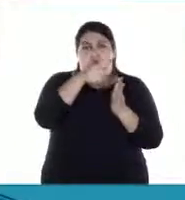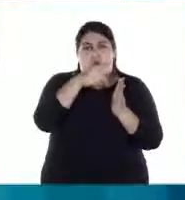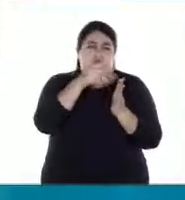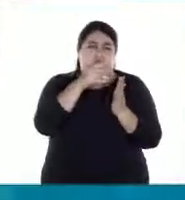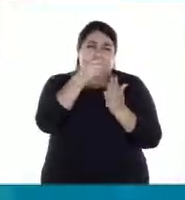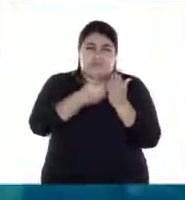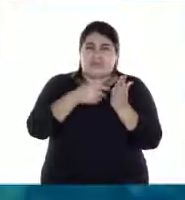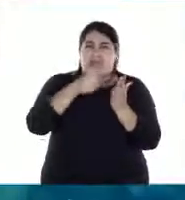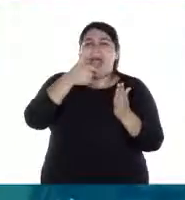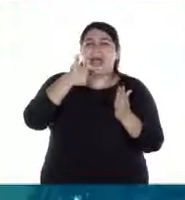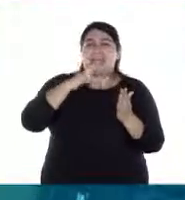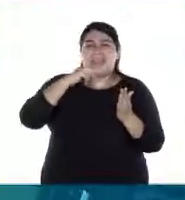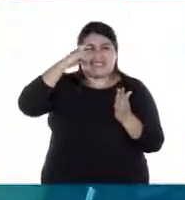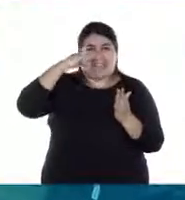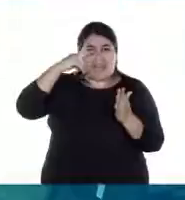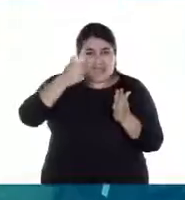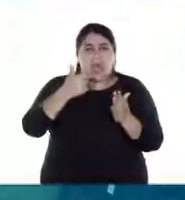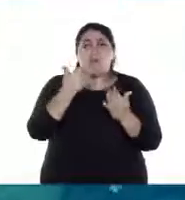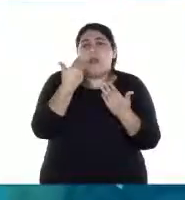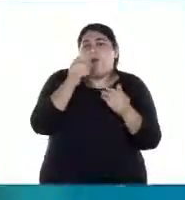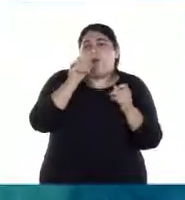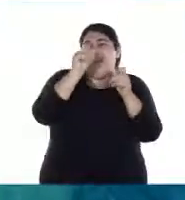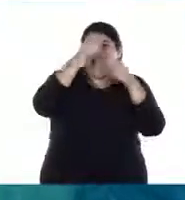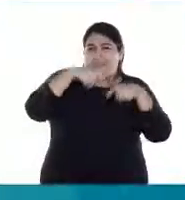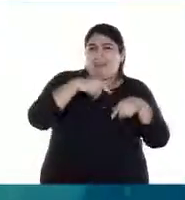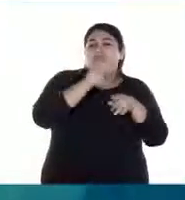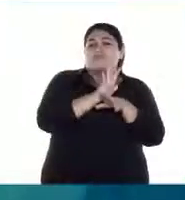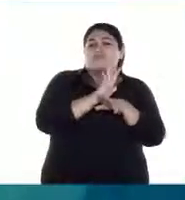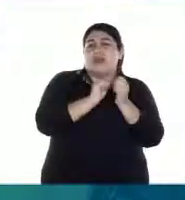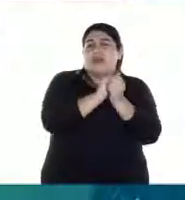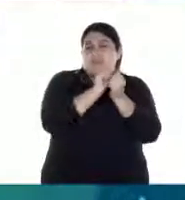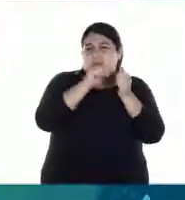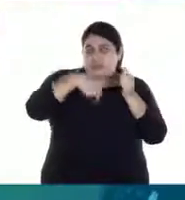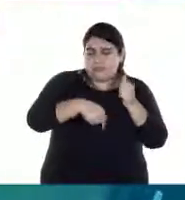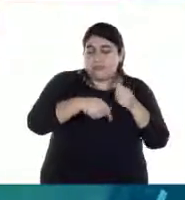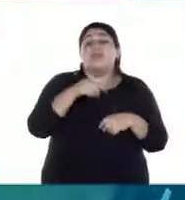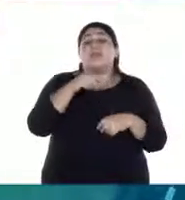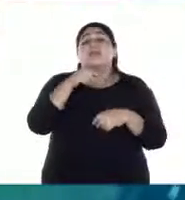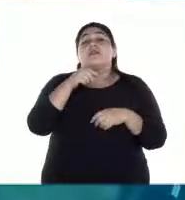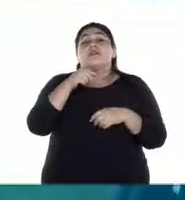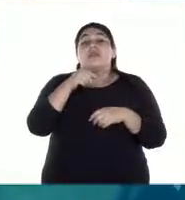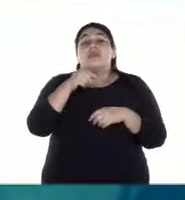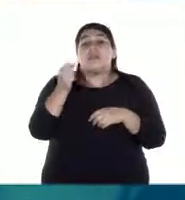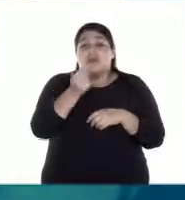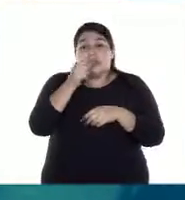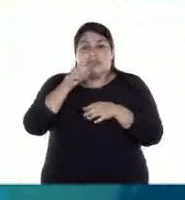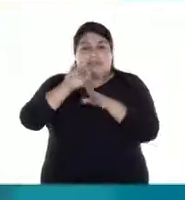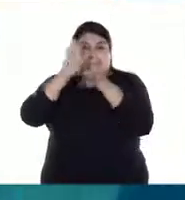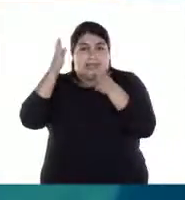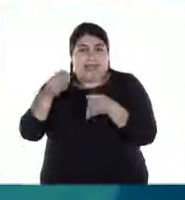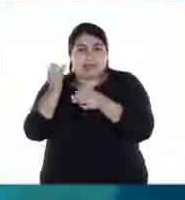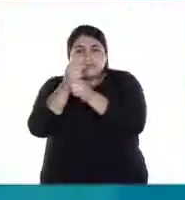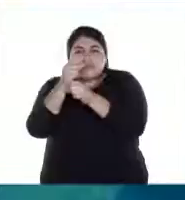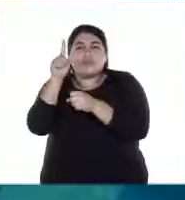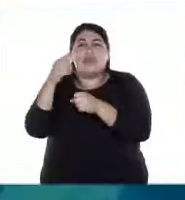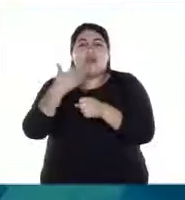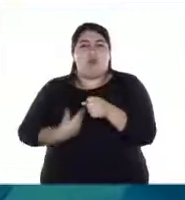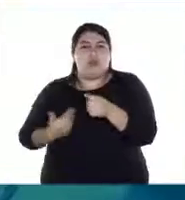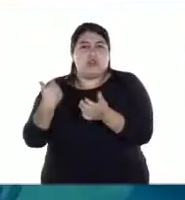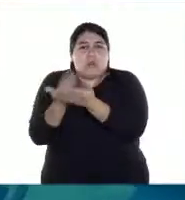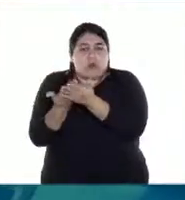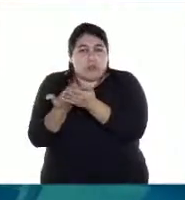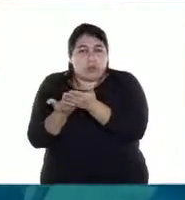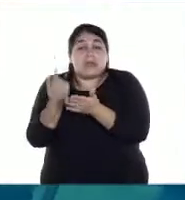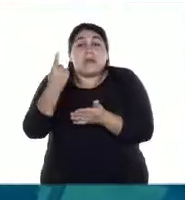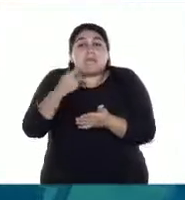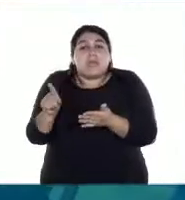multinacional AstraZeneca para producir la vacuna, ¿no? Un proyecto que, lejos de darle todo el poder a los laboratorios, como propone el gobierno, plantea